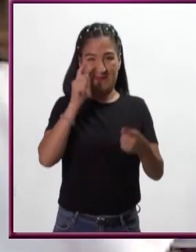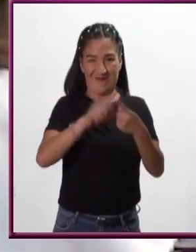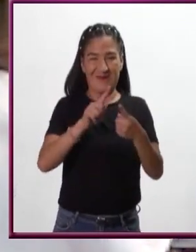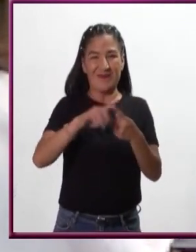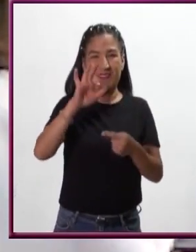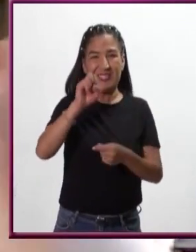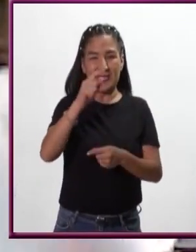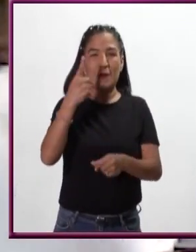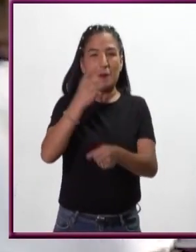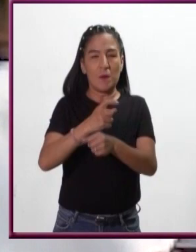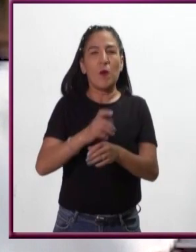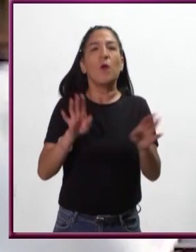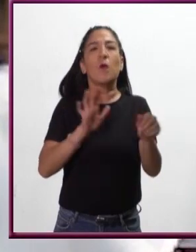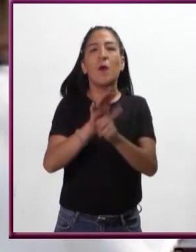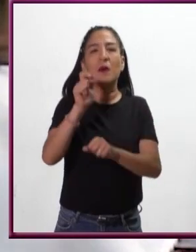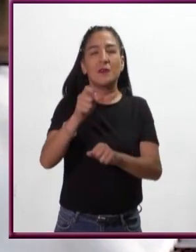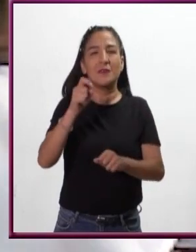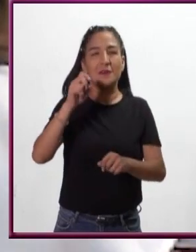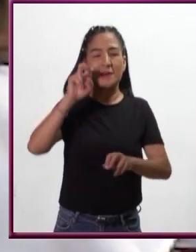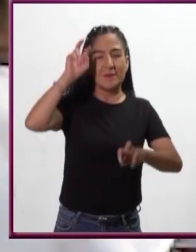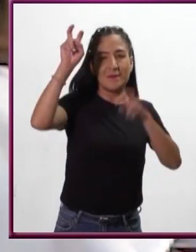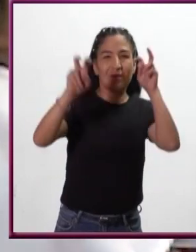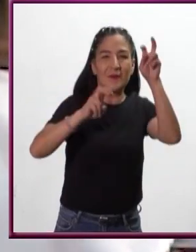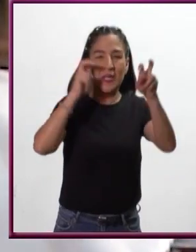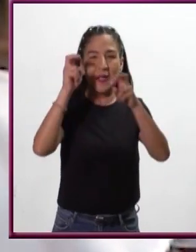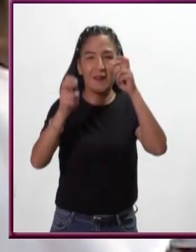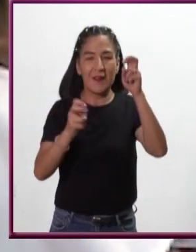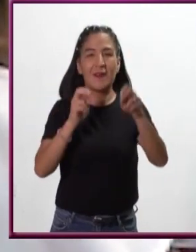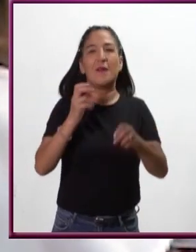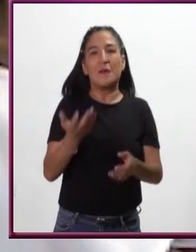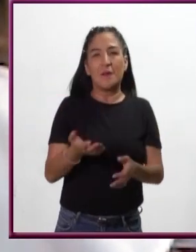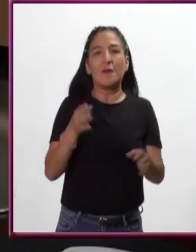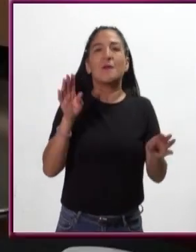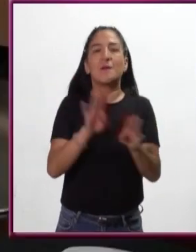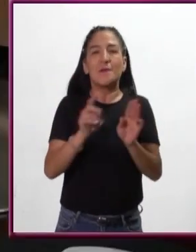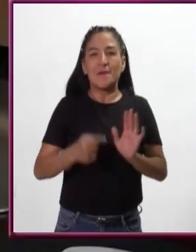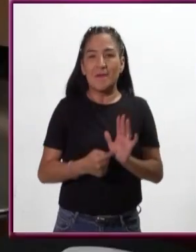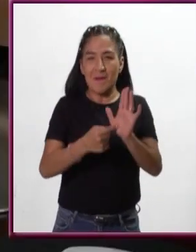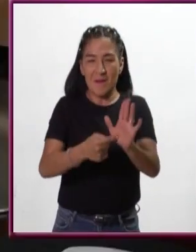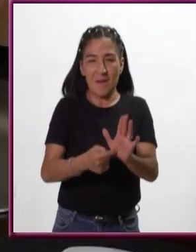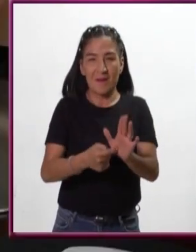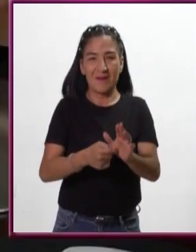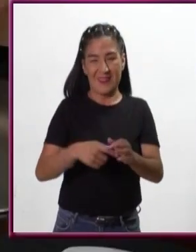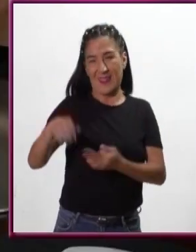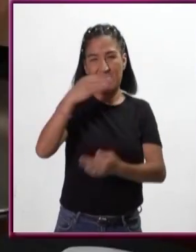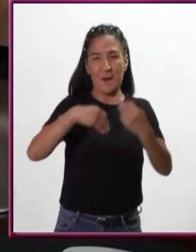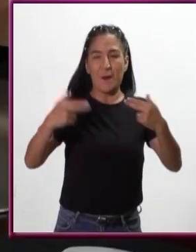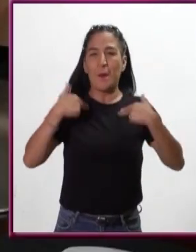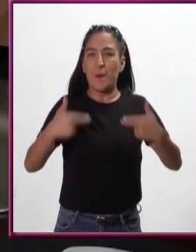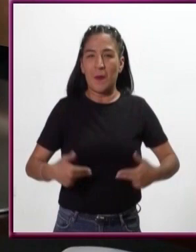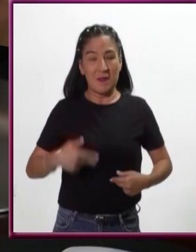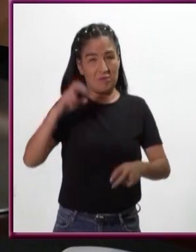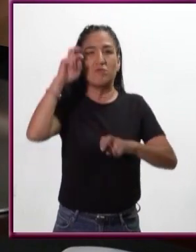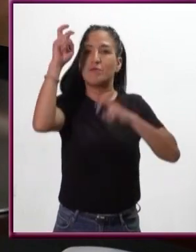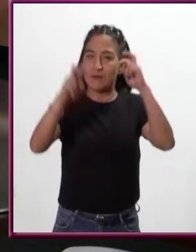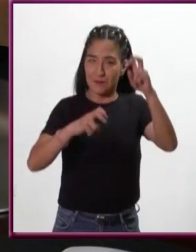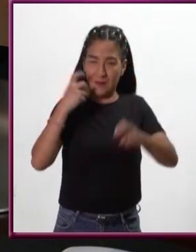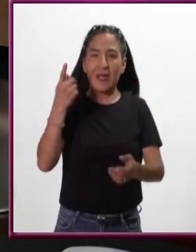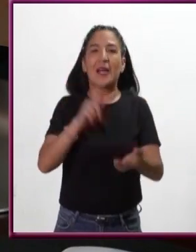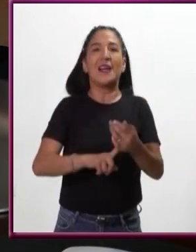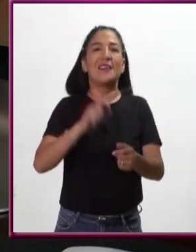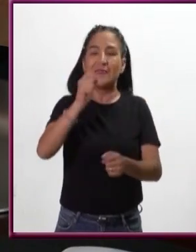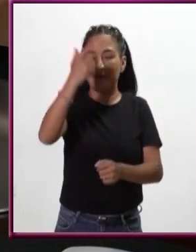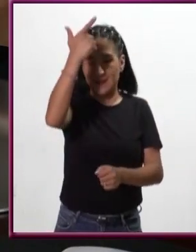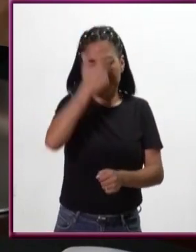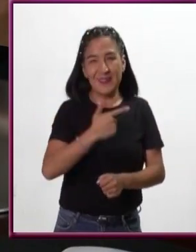fase donde se presentan las ensoñaciones o los sueños. Todos los seres humanos soñamos, lo